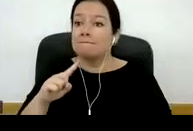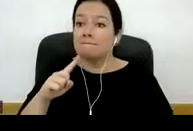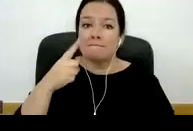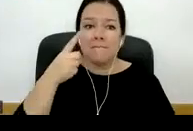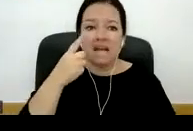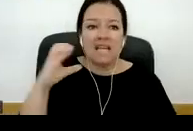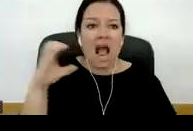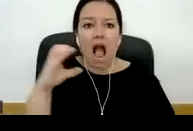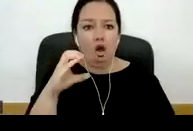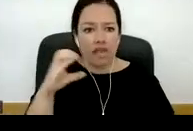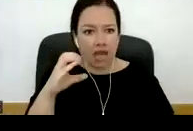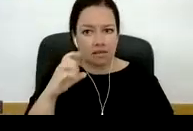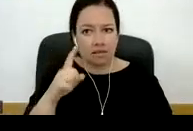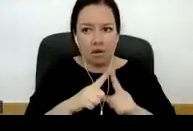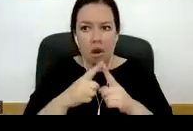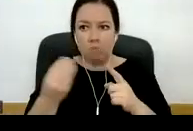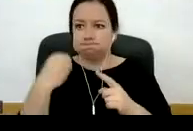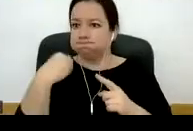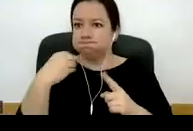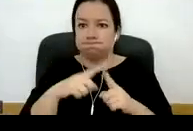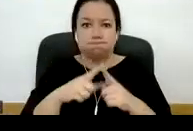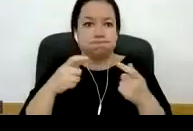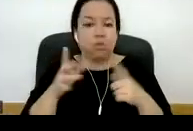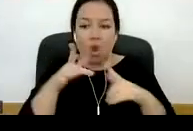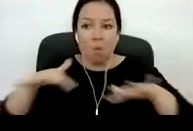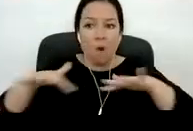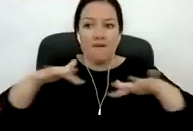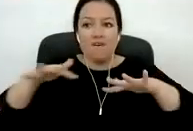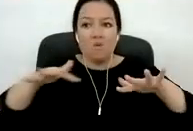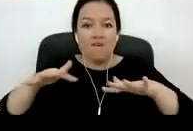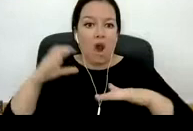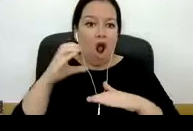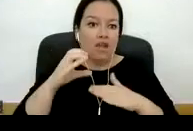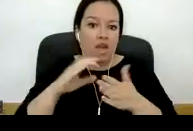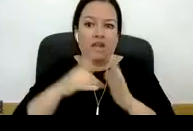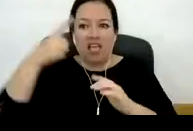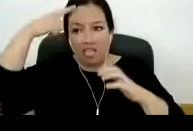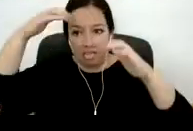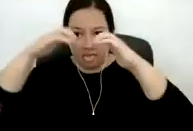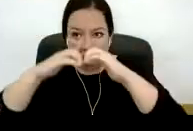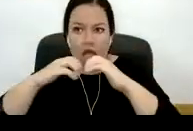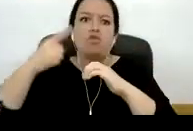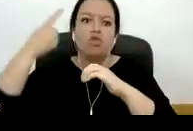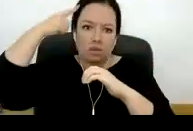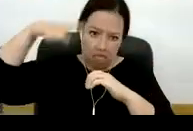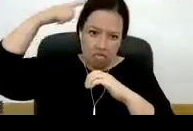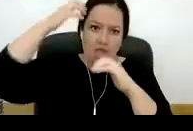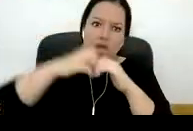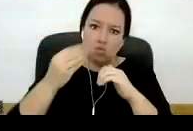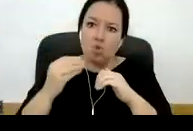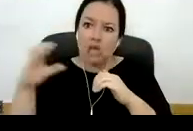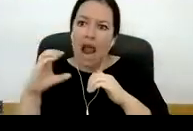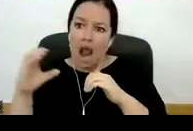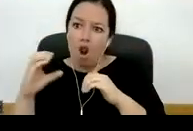calorías consume por término medio. Bueno, el cerebro consume probablemente bastantes más, pero el